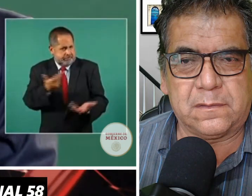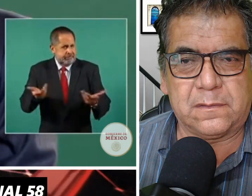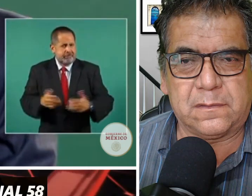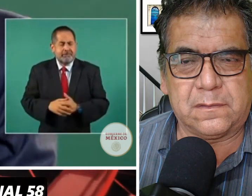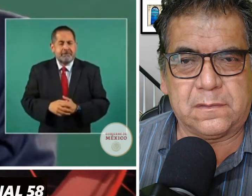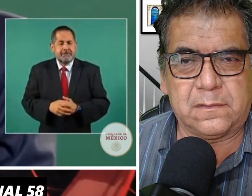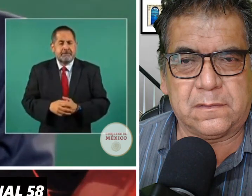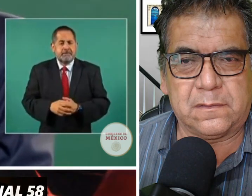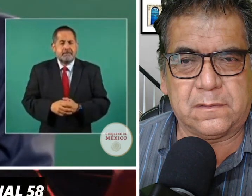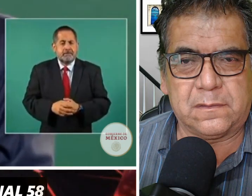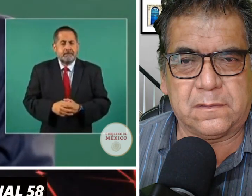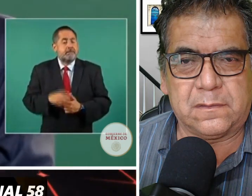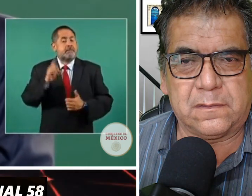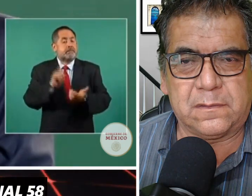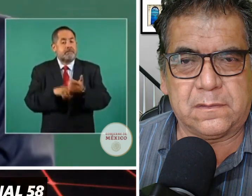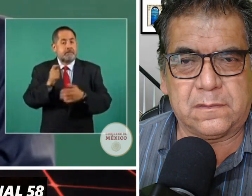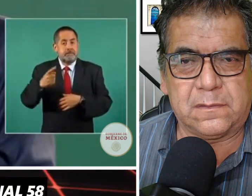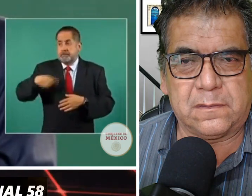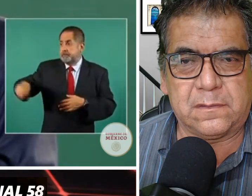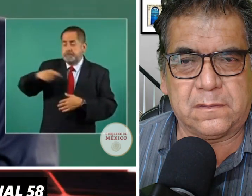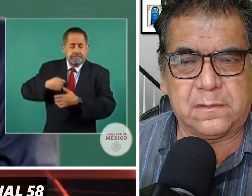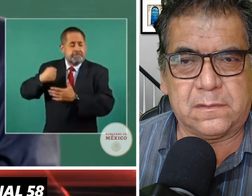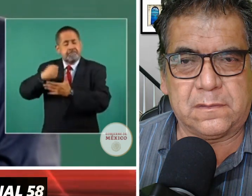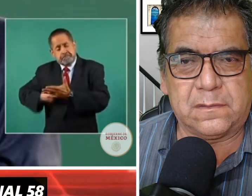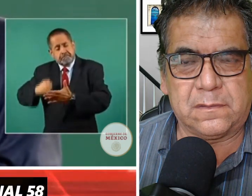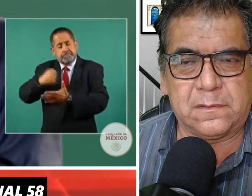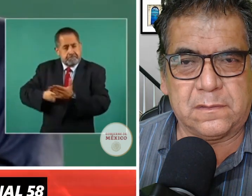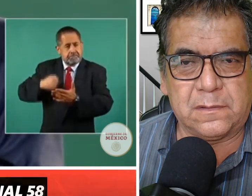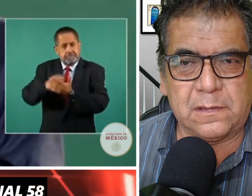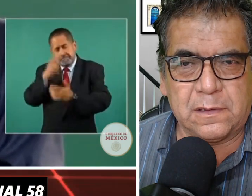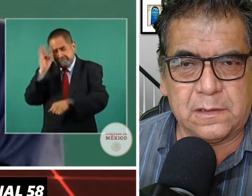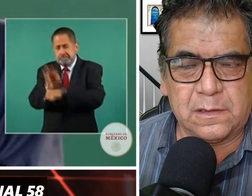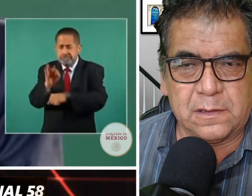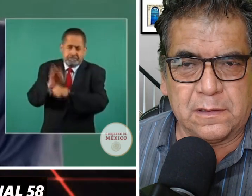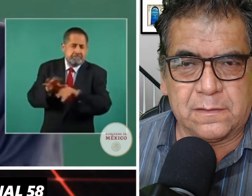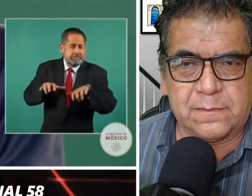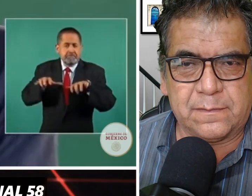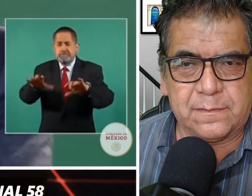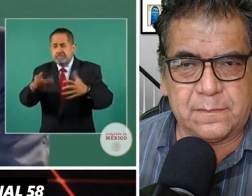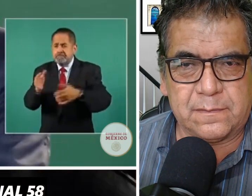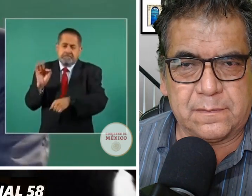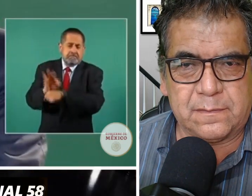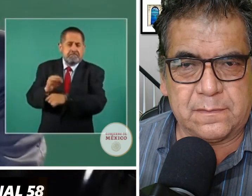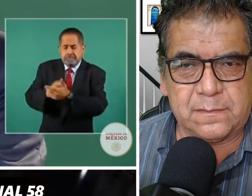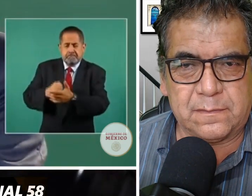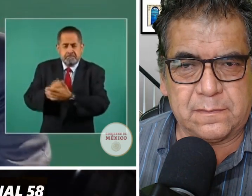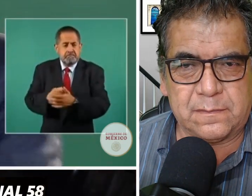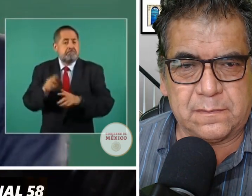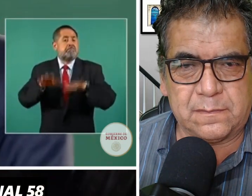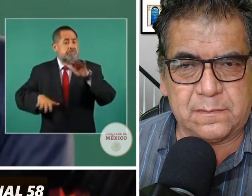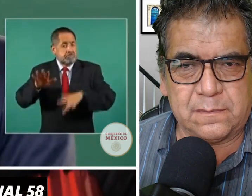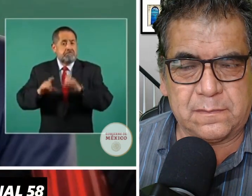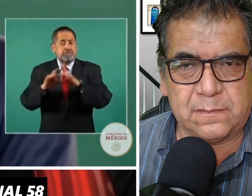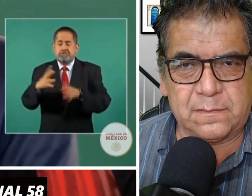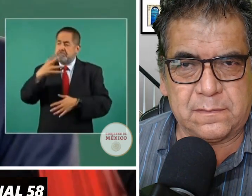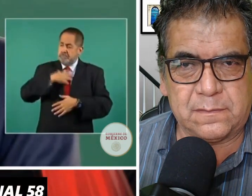porque cuando se es luchador social, cuando se lucha por una causa, se puede ir a la